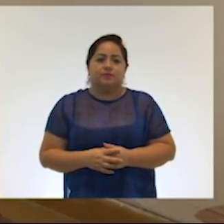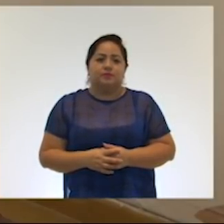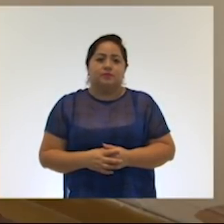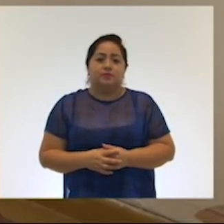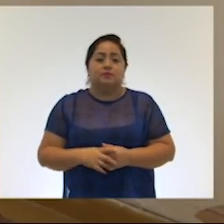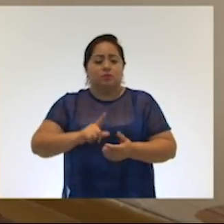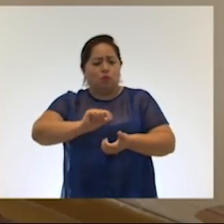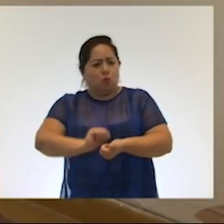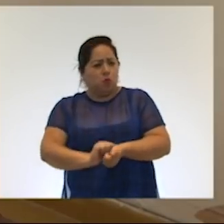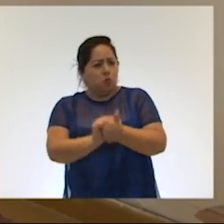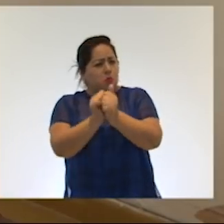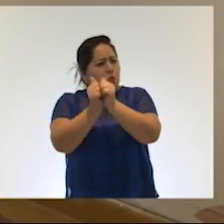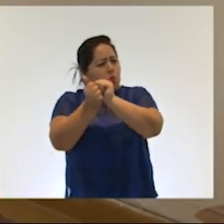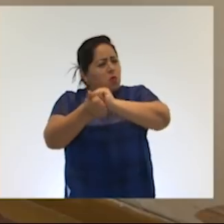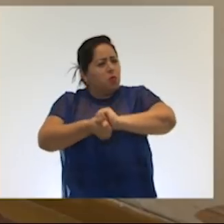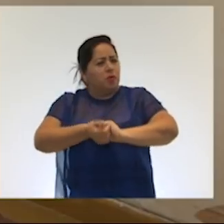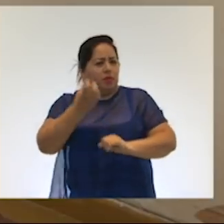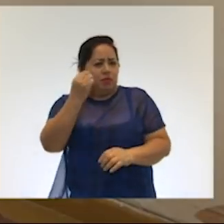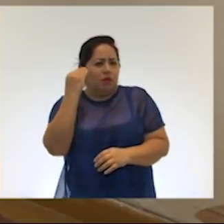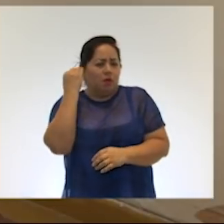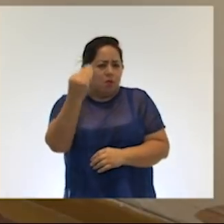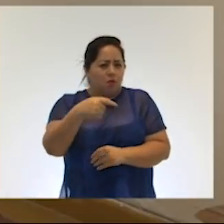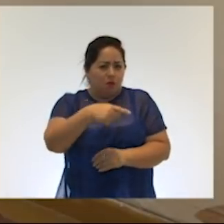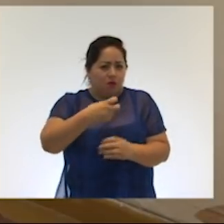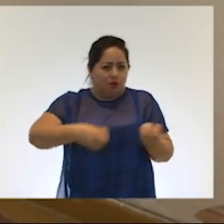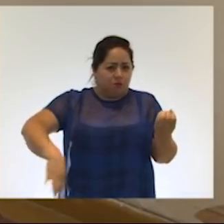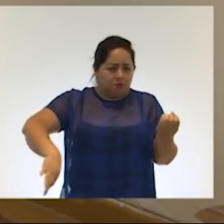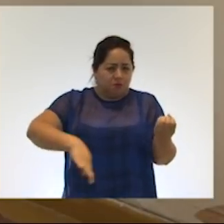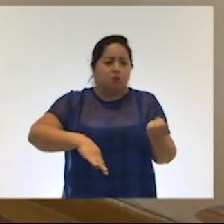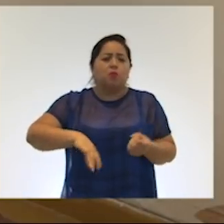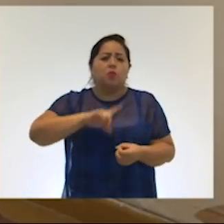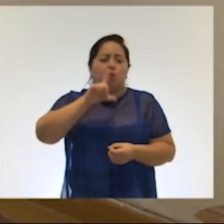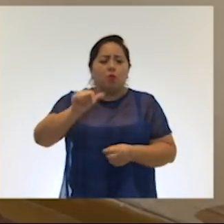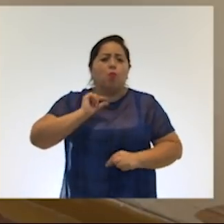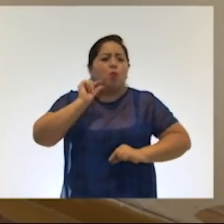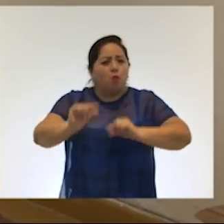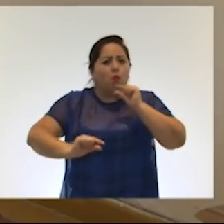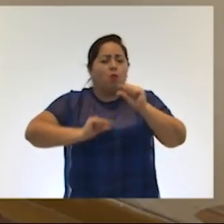La evolución del contrabajo se fue dando